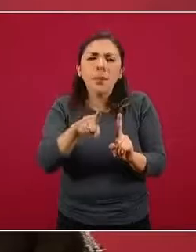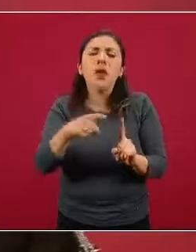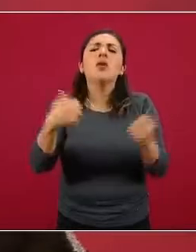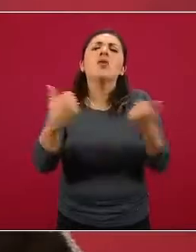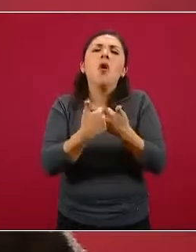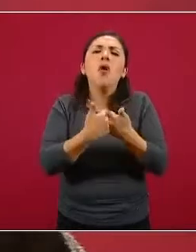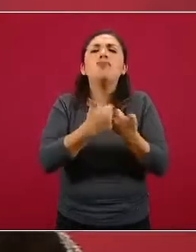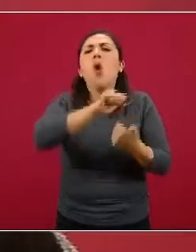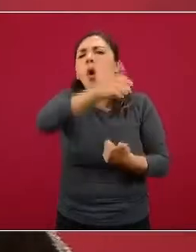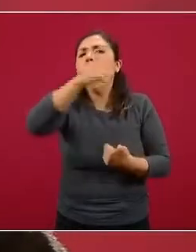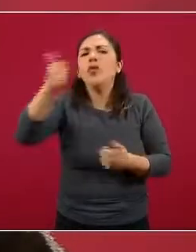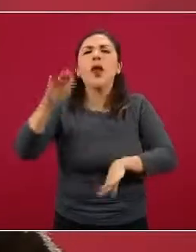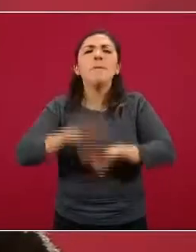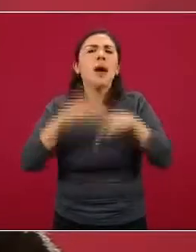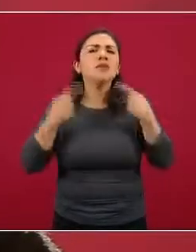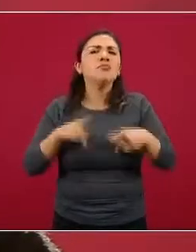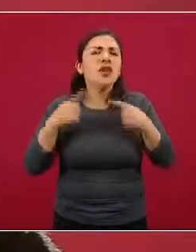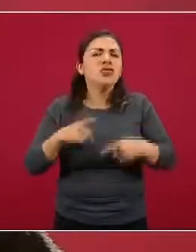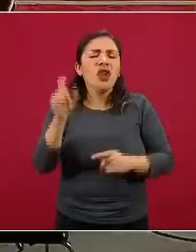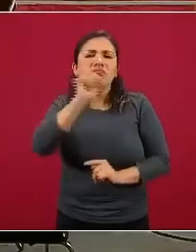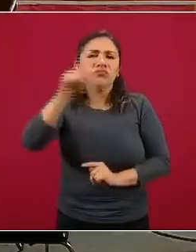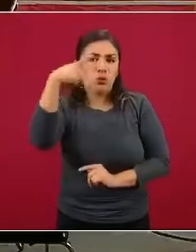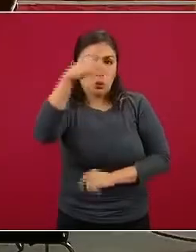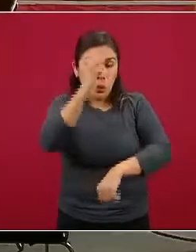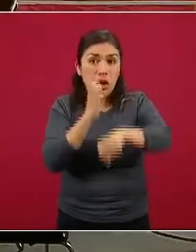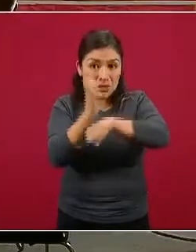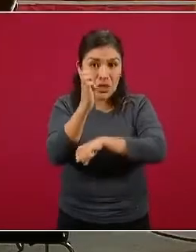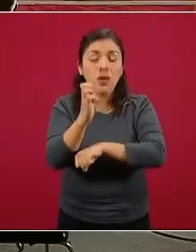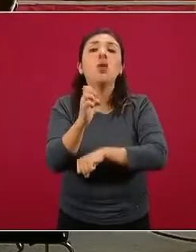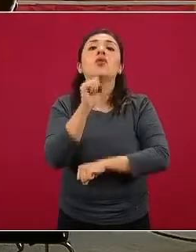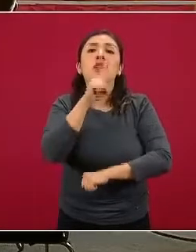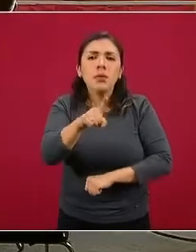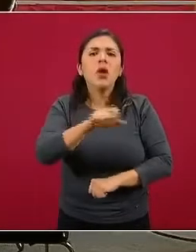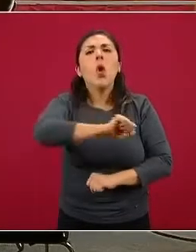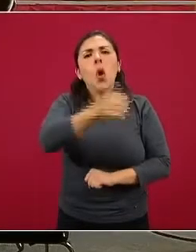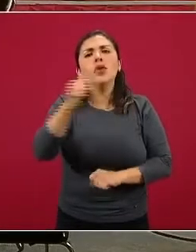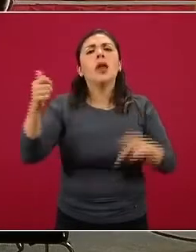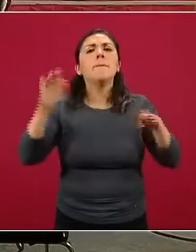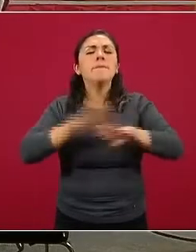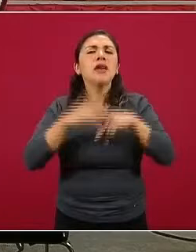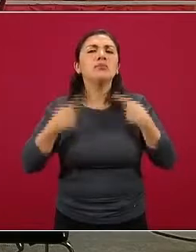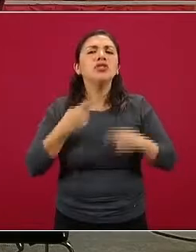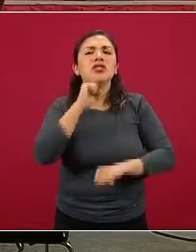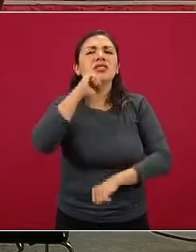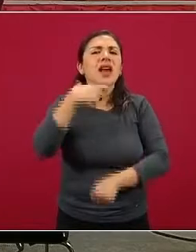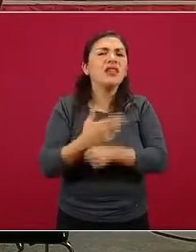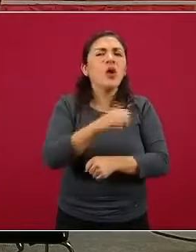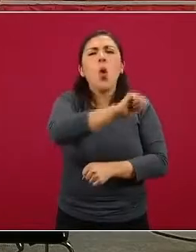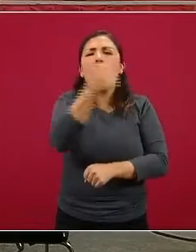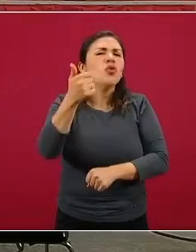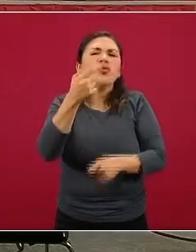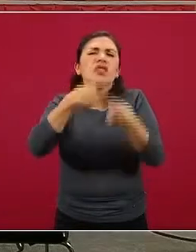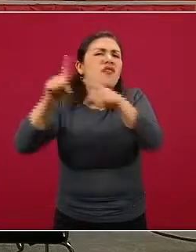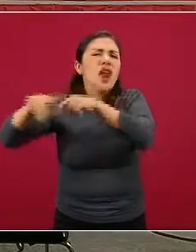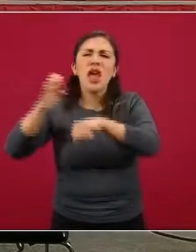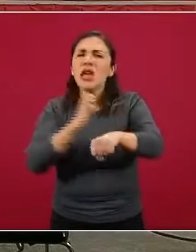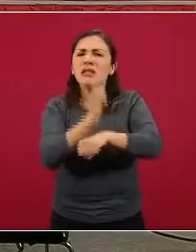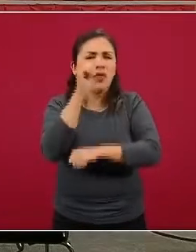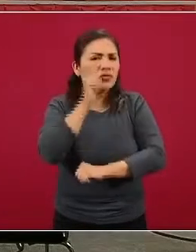sino con otros funcionarios del propio Estado y también con otros secretarios y secretarias de cualquier otra entidad